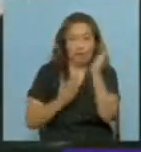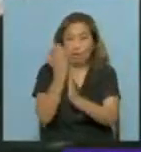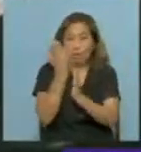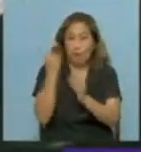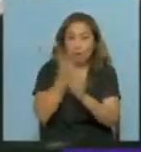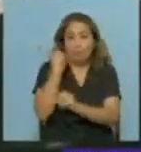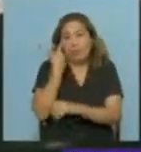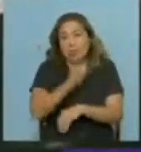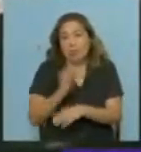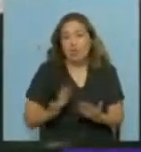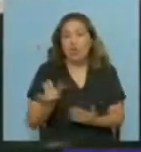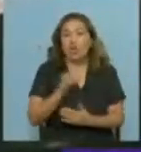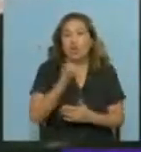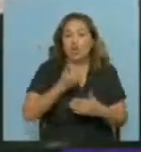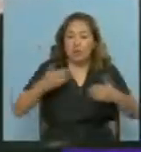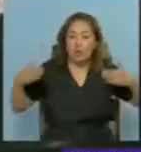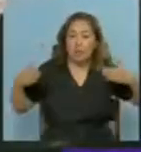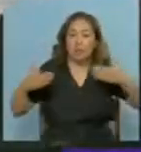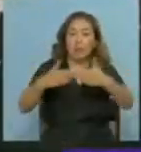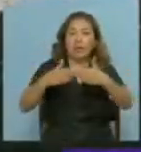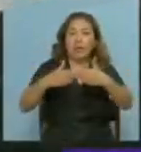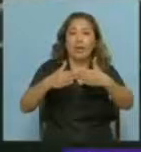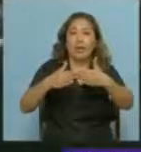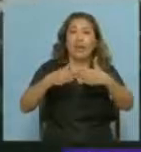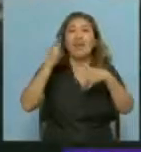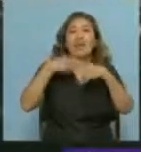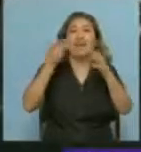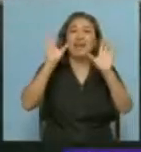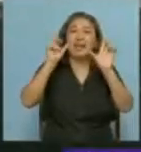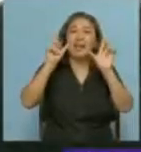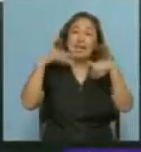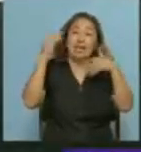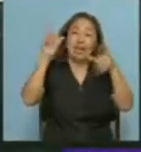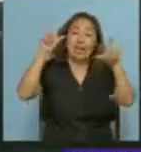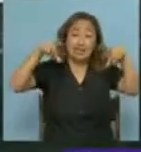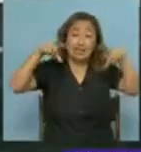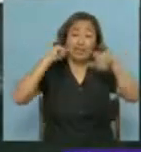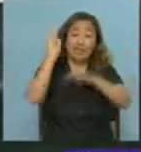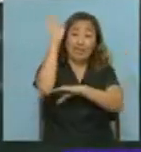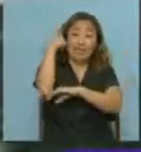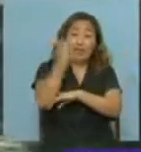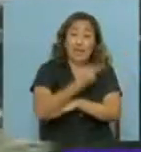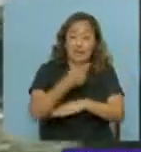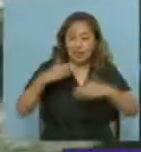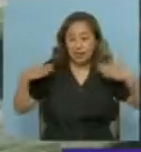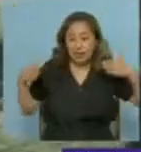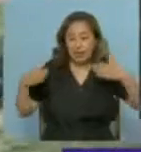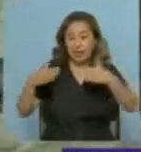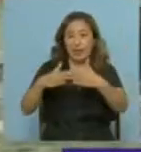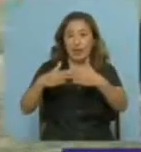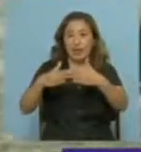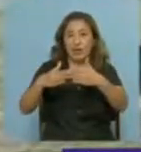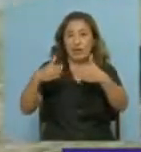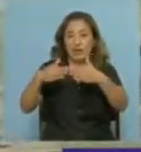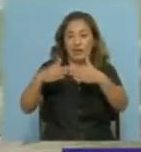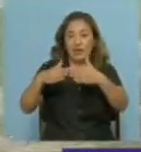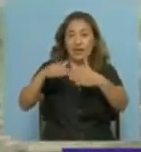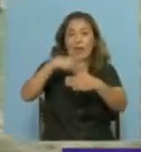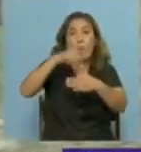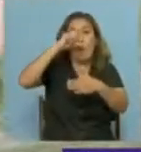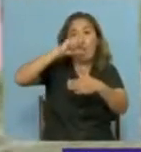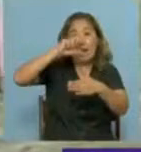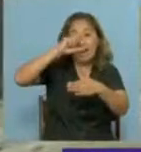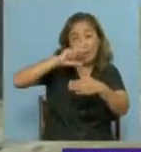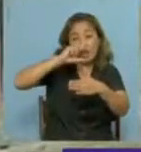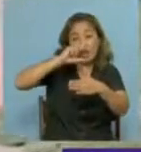El primero de ellos está sobre la Federación de Básquetbol, donde se une la calle